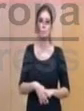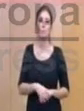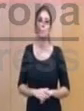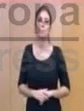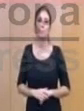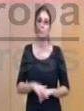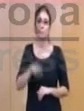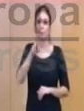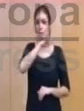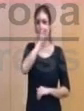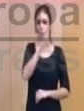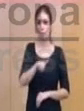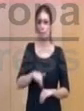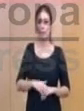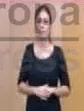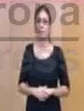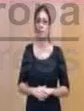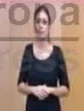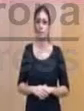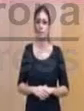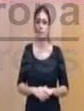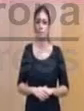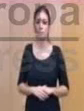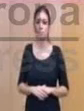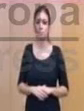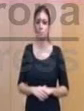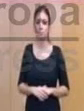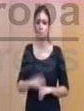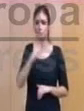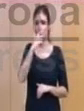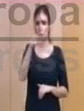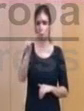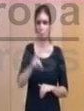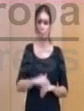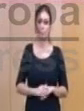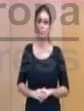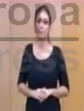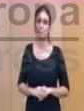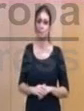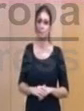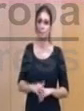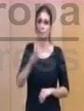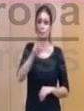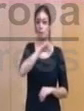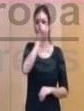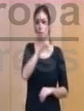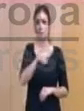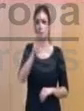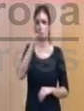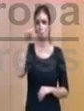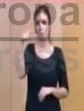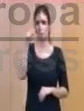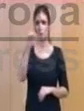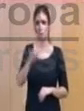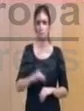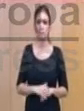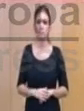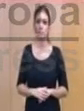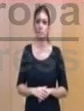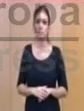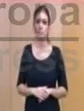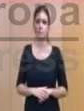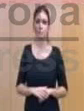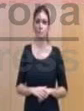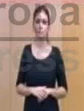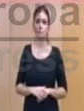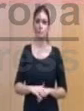El resto de formaciones políticas del arco parlamentario han votado en contra, tal y como habían adelantado durante las 2 jornadas que ha durado la sesión de investidura. Juntos